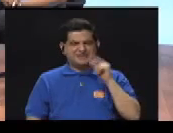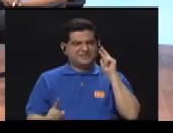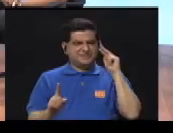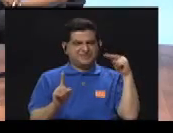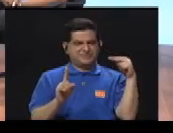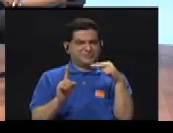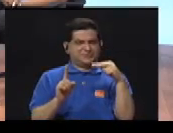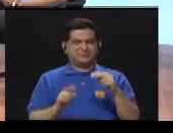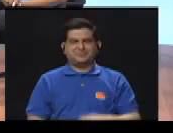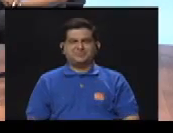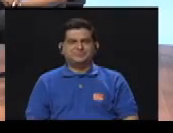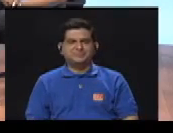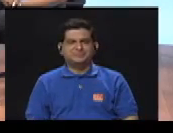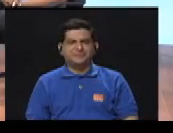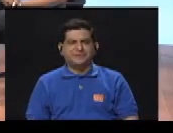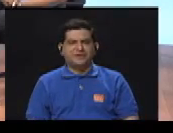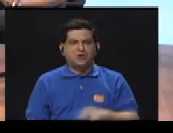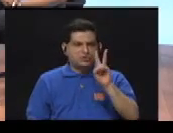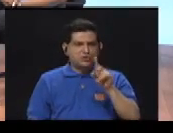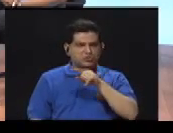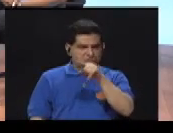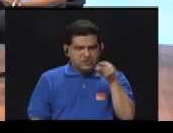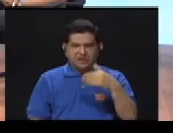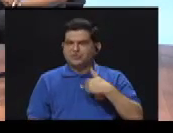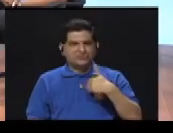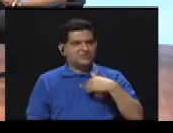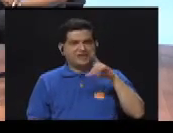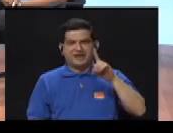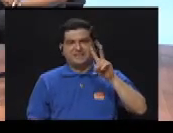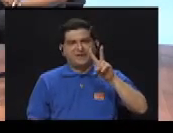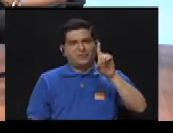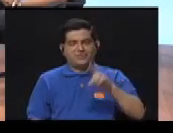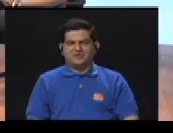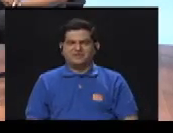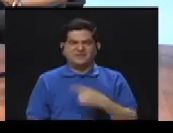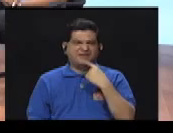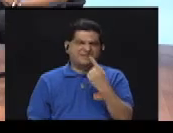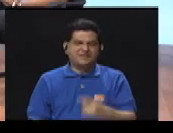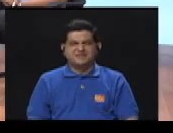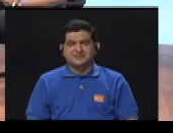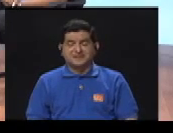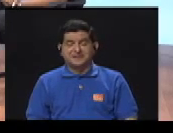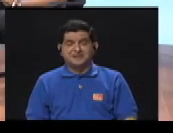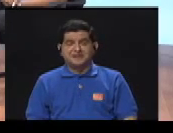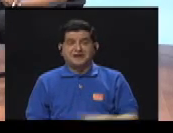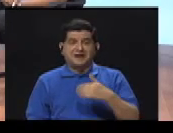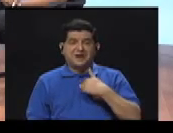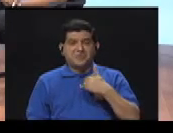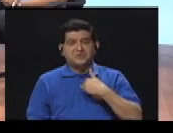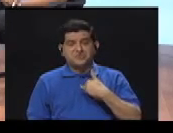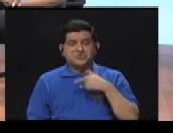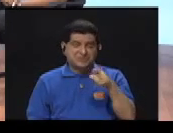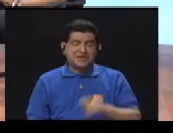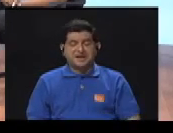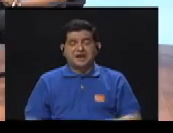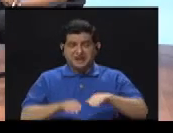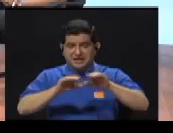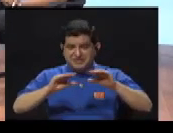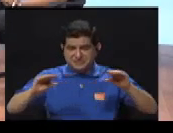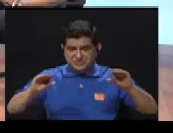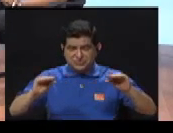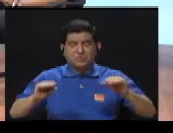verse. Claro. Y digamos, dos de ellos de hecho ni siquiera tenían DVD, entonces dijeron como, cuando tenga un DVD,